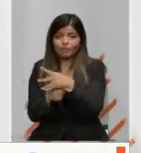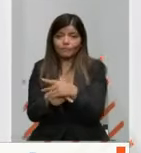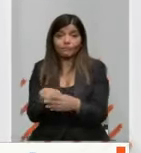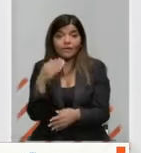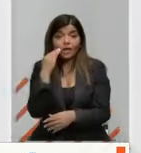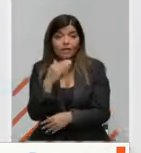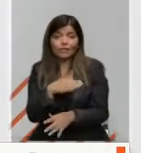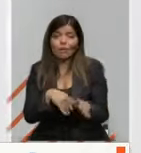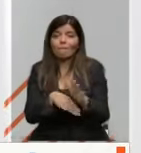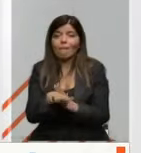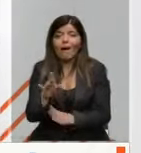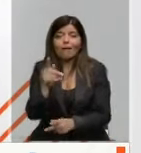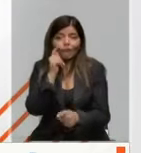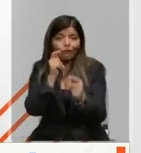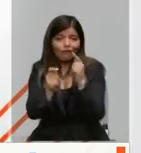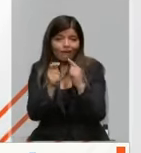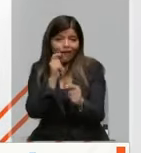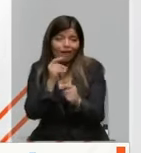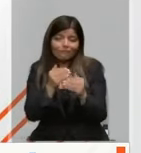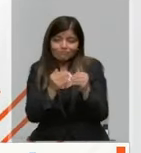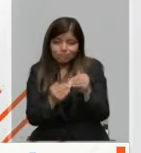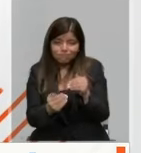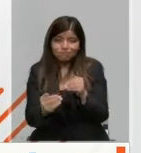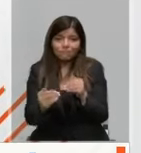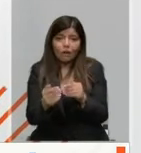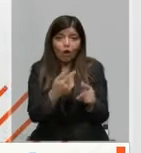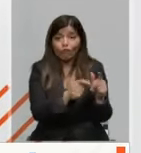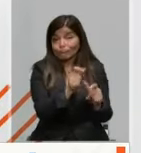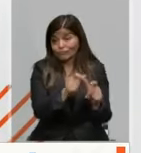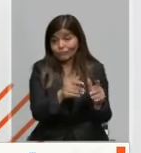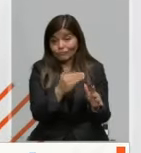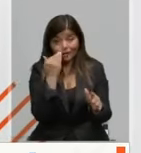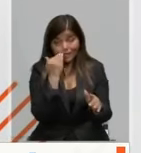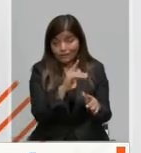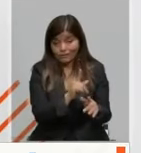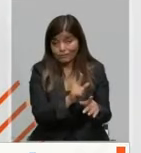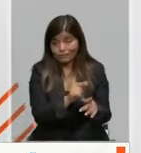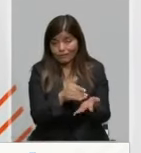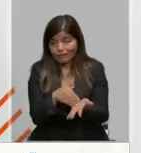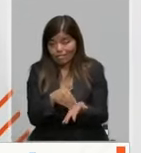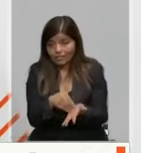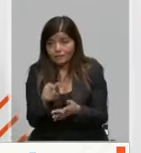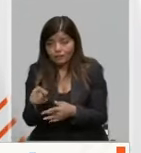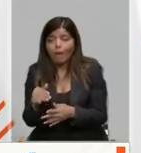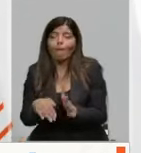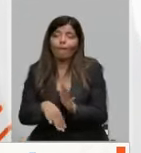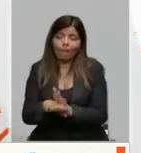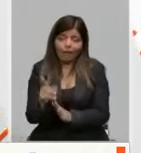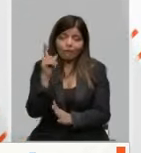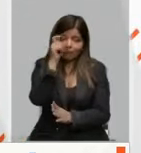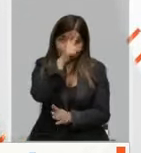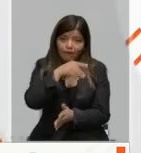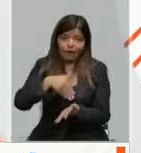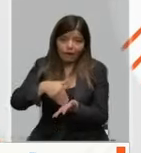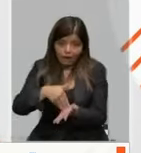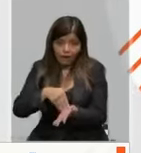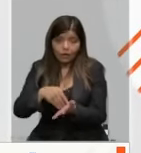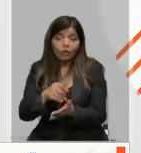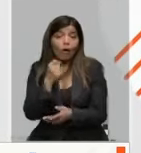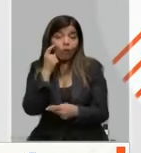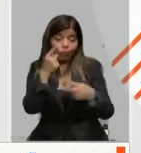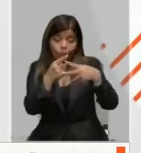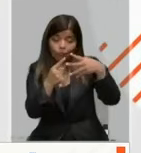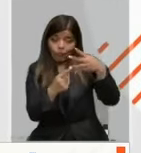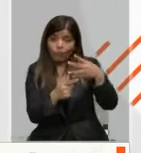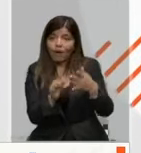un mayor riesgo en relación a la población habitual o general de complicaciones. ¿Cuáles son estas? Una de las